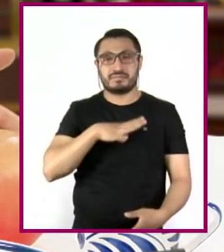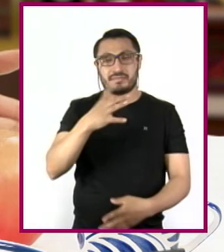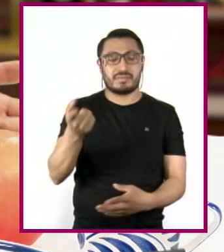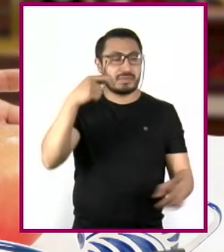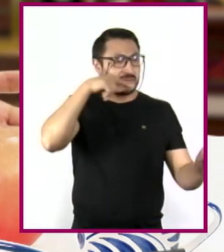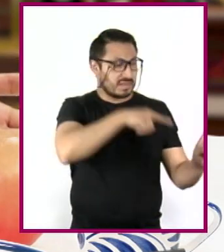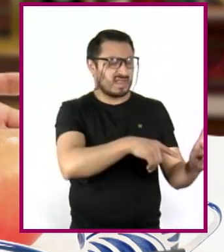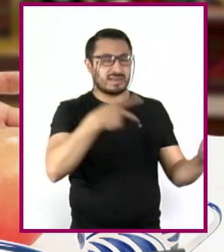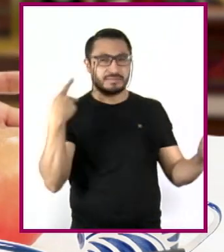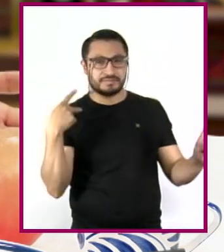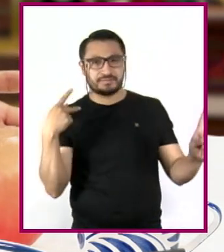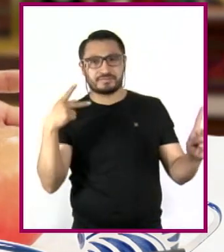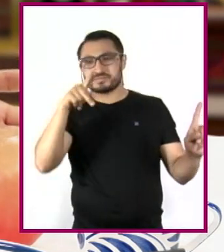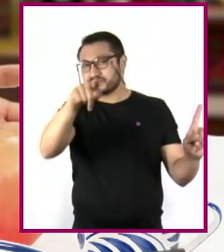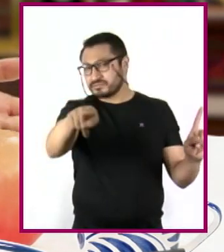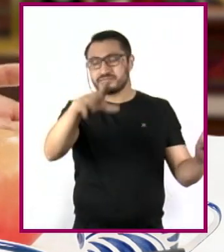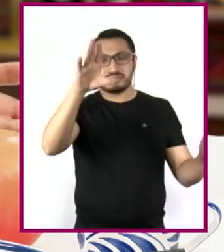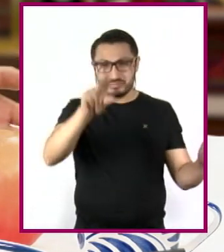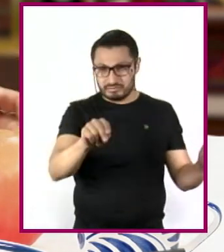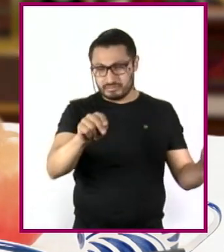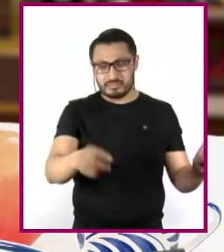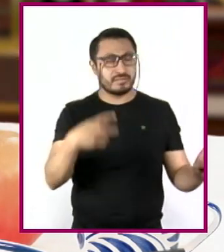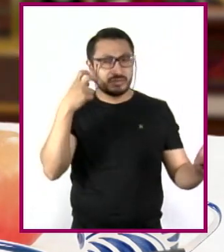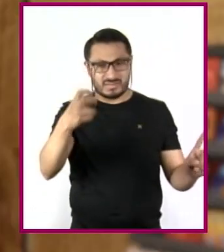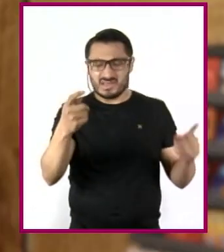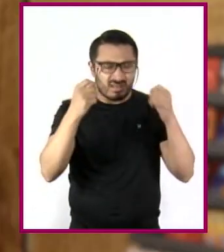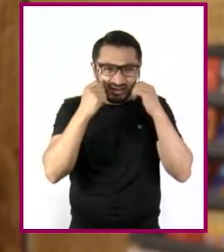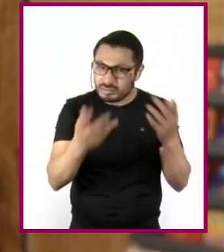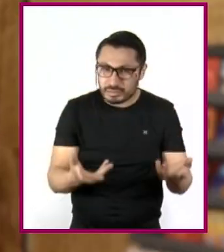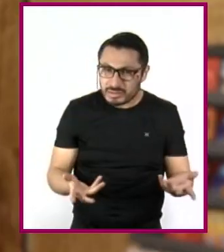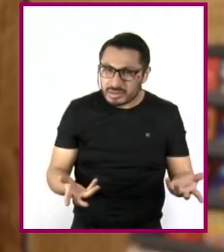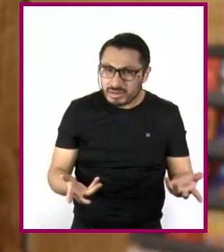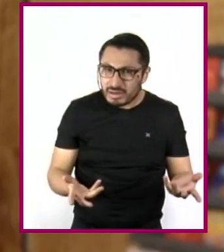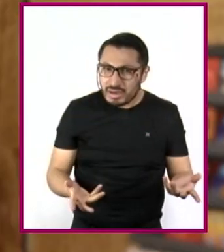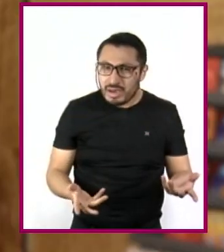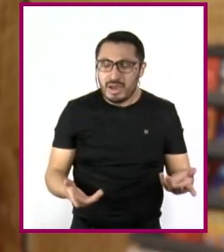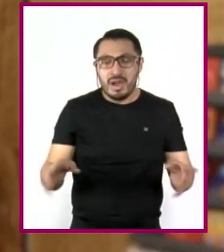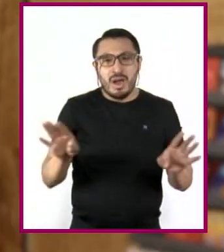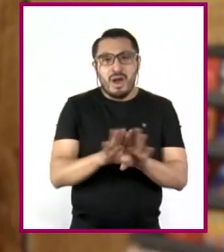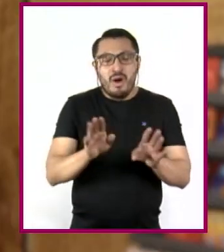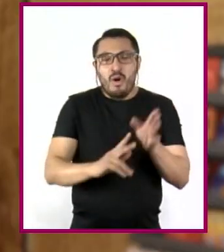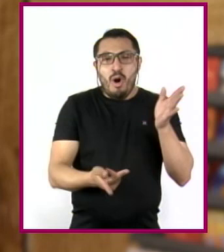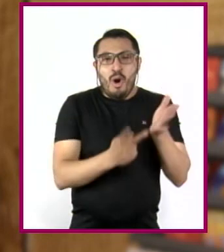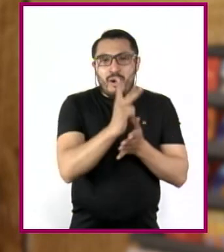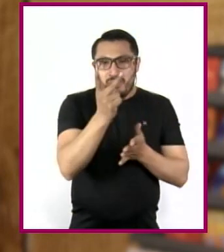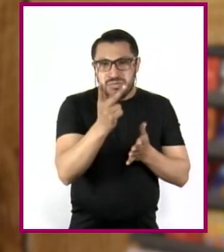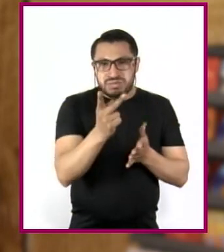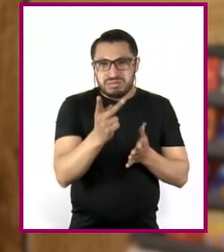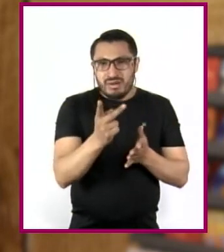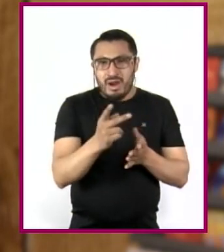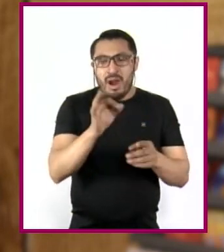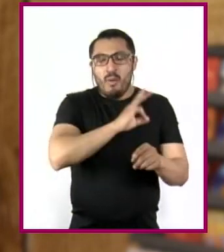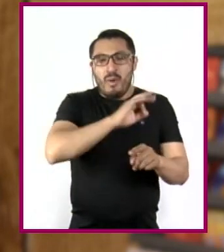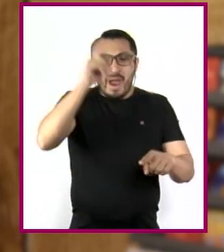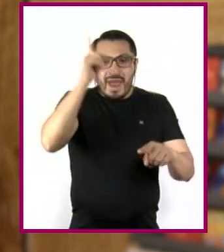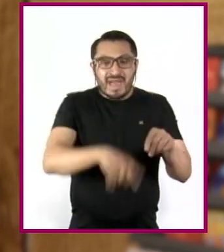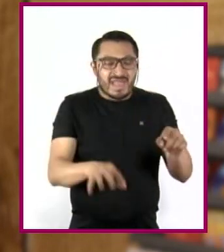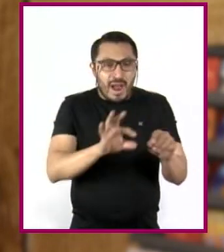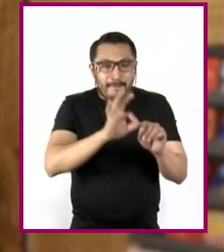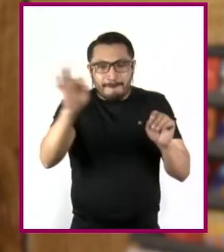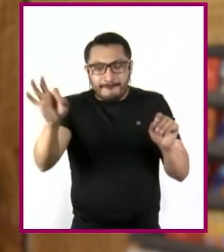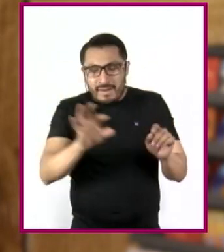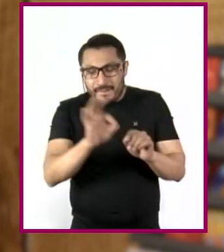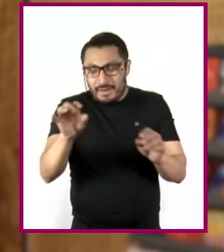réplica, ¿no las tendrás tú? ¿Eso no te importa? Seré como una planta. Puedes quitar un bracito de un árbol